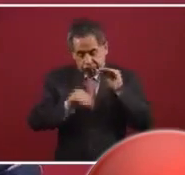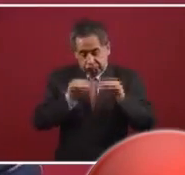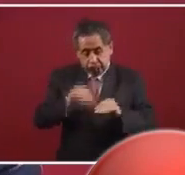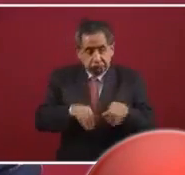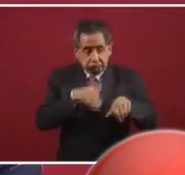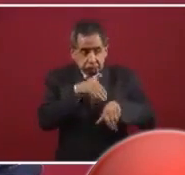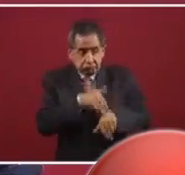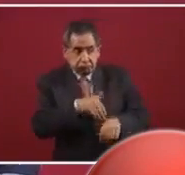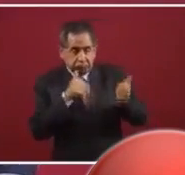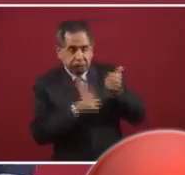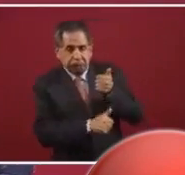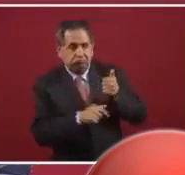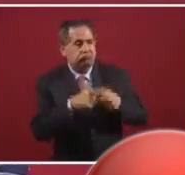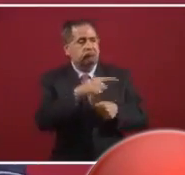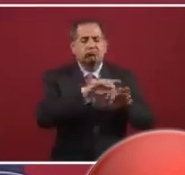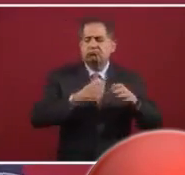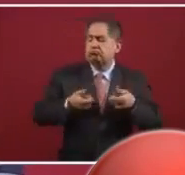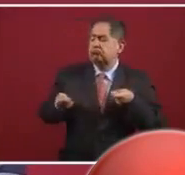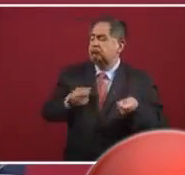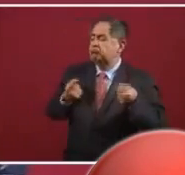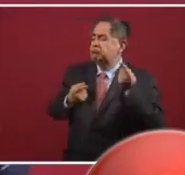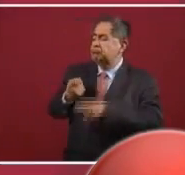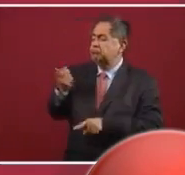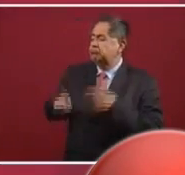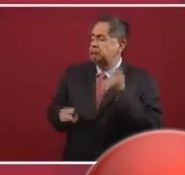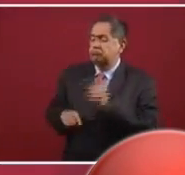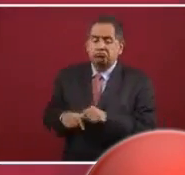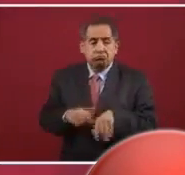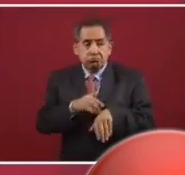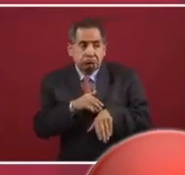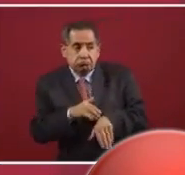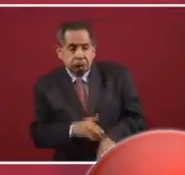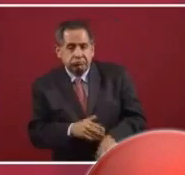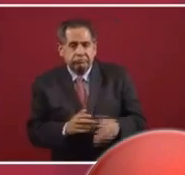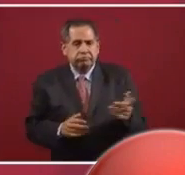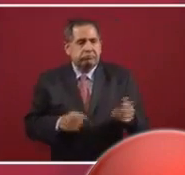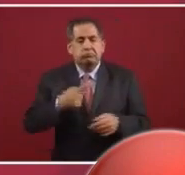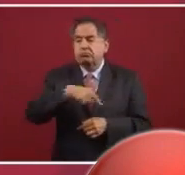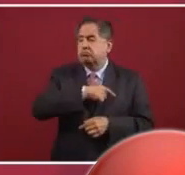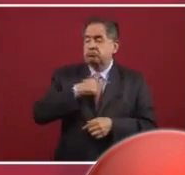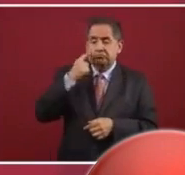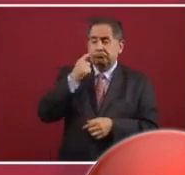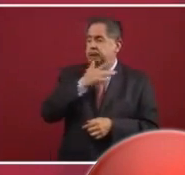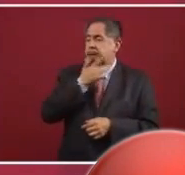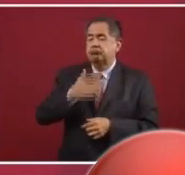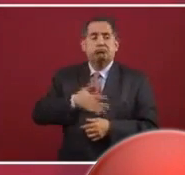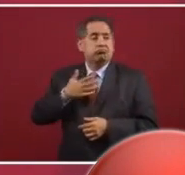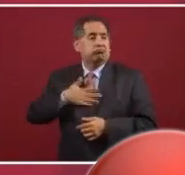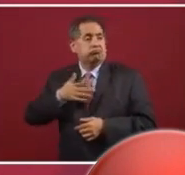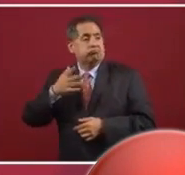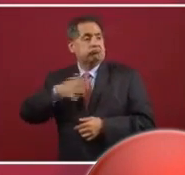de los potentados, los que se sentían dueños de México.